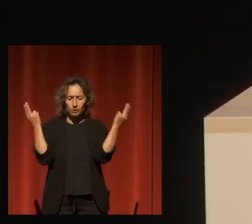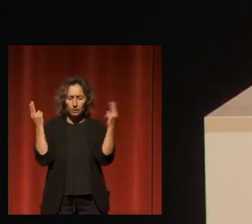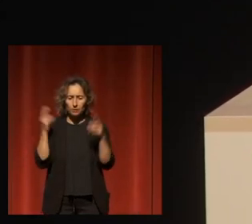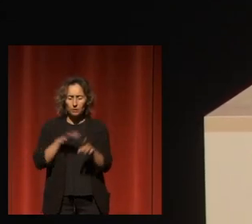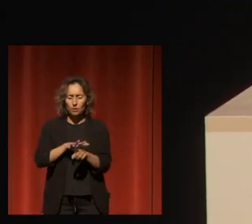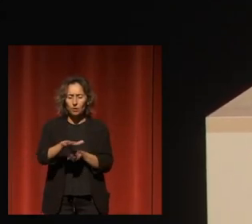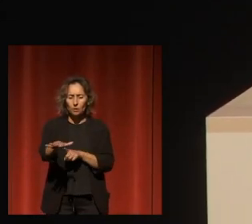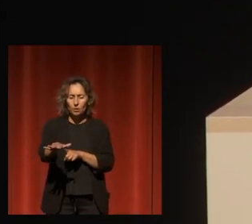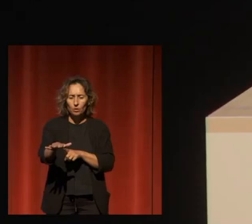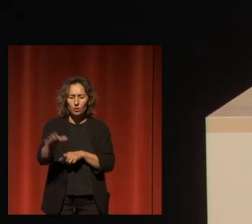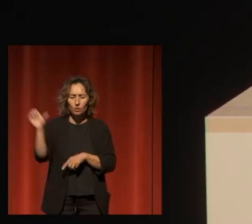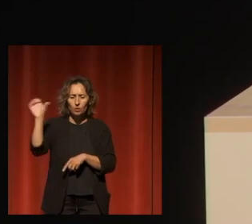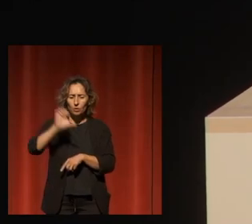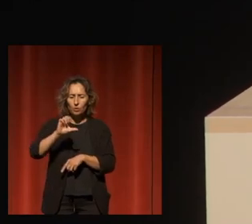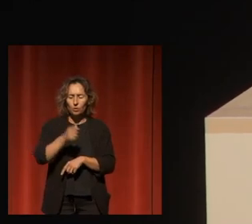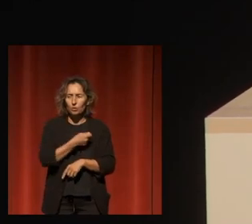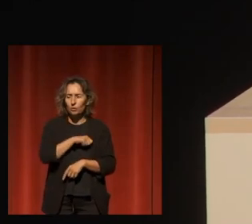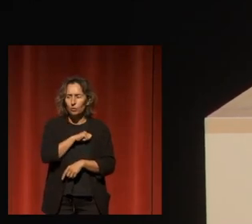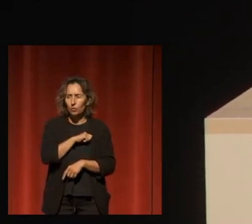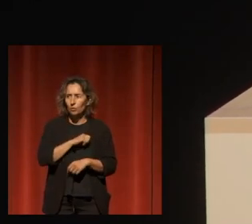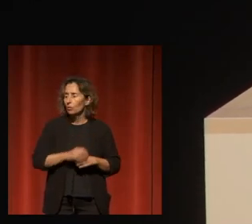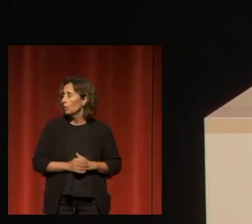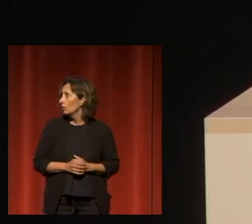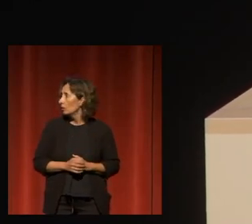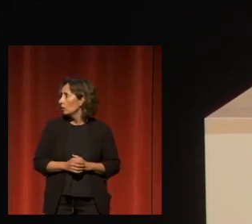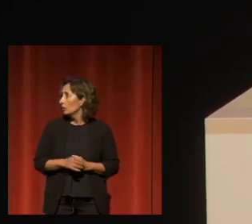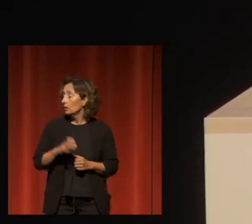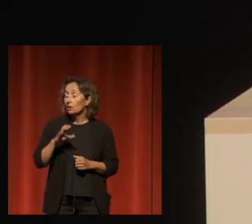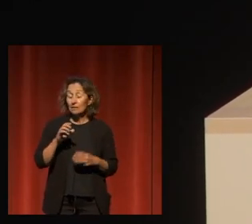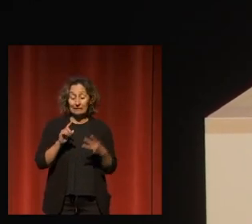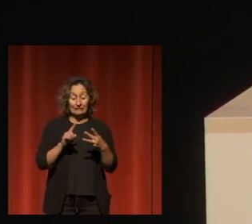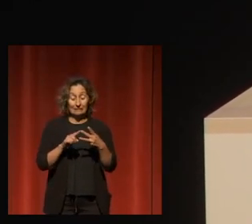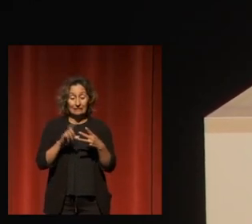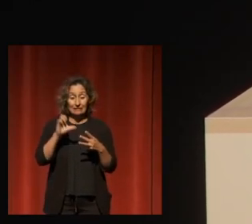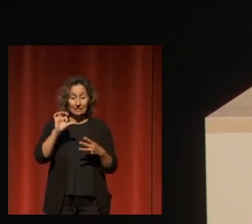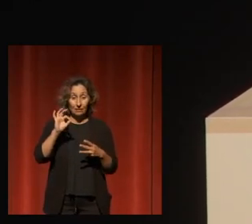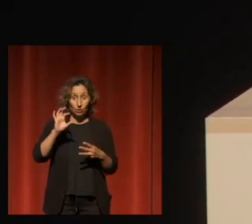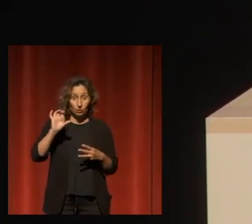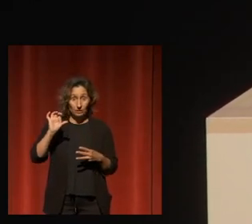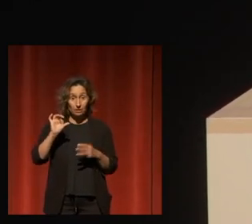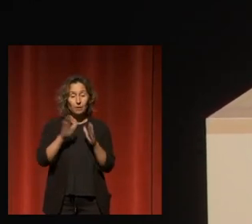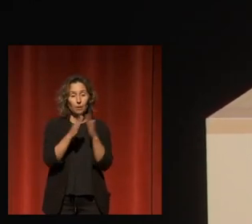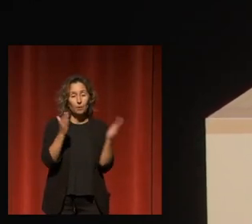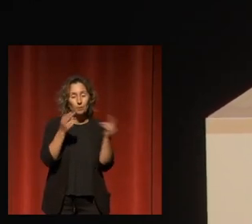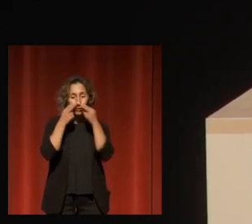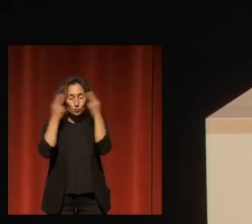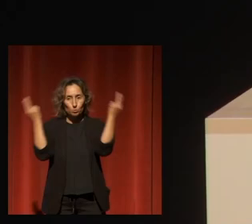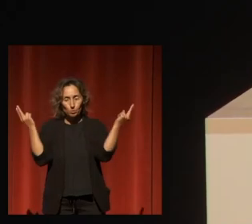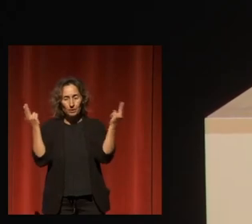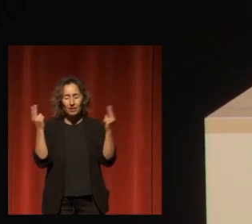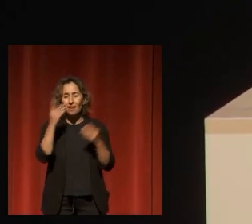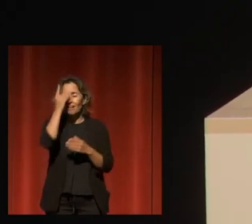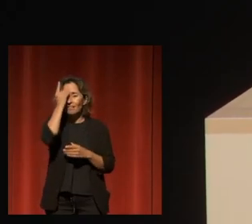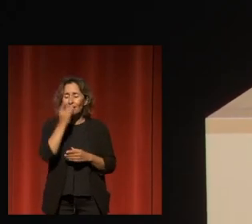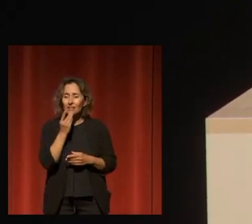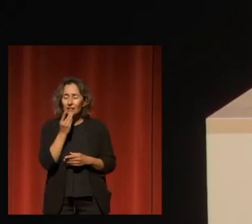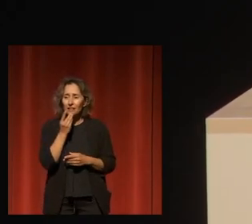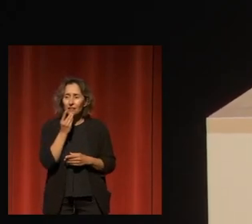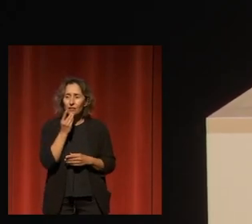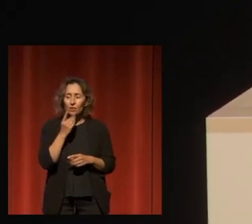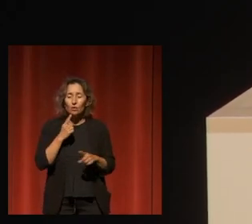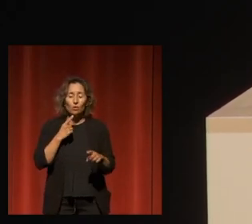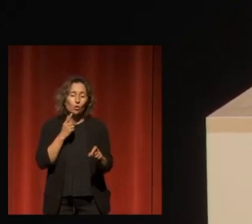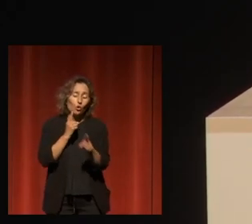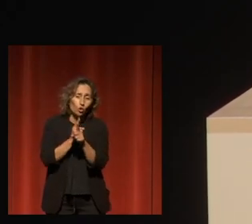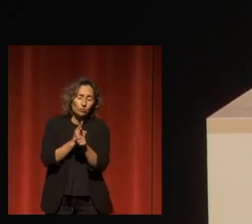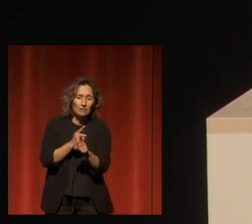segunda comunicación que no lo dije de María del Carmen será sos las bibliotecas públicas y la alfabetización digital contra el sextin y otros